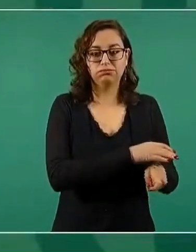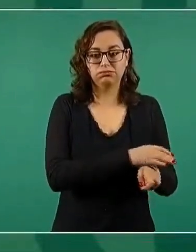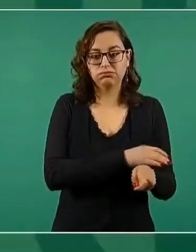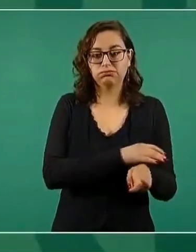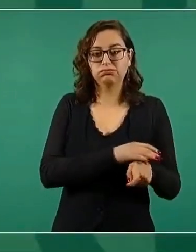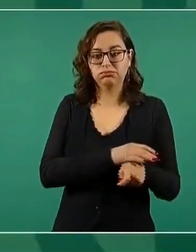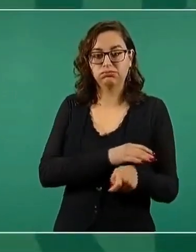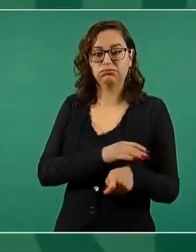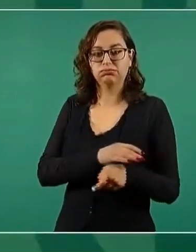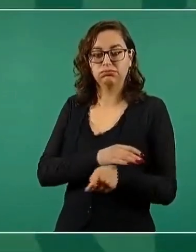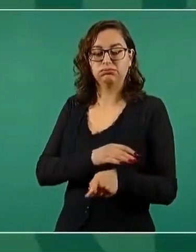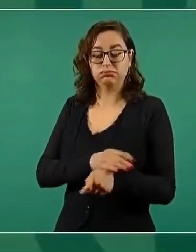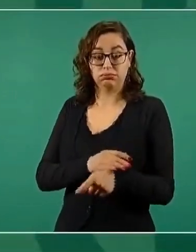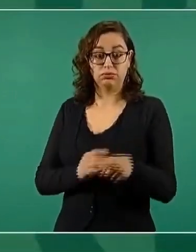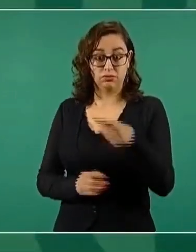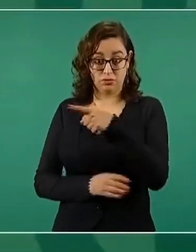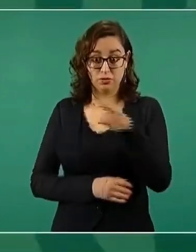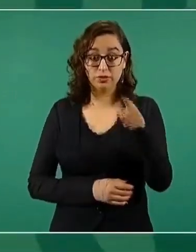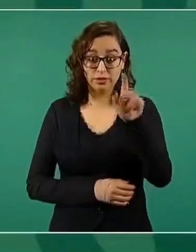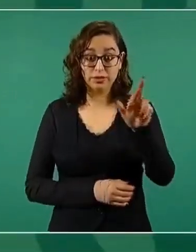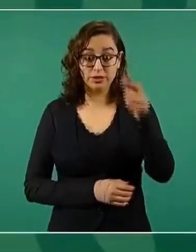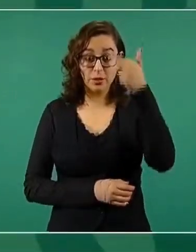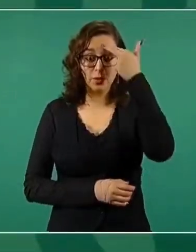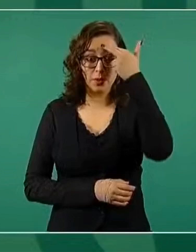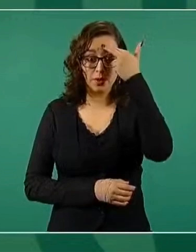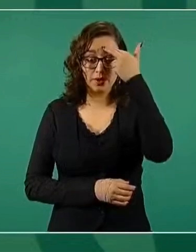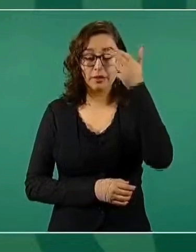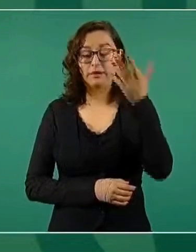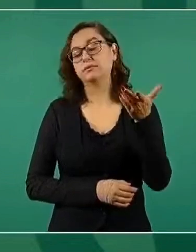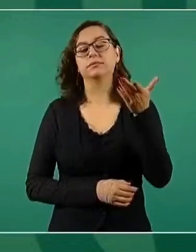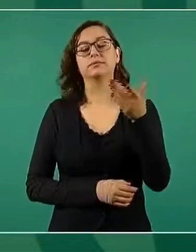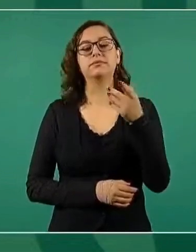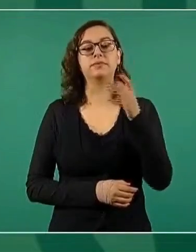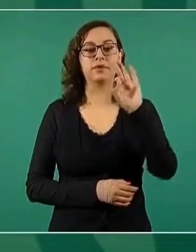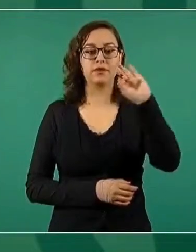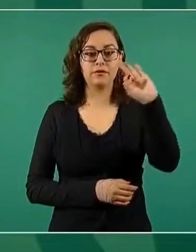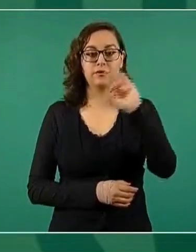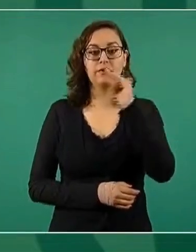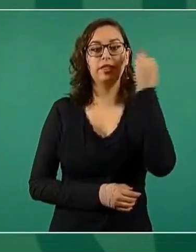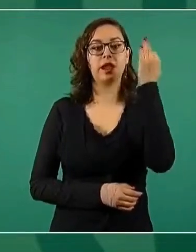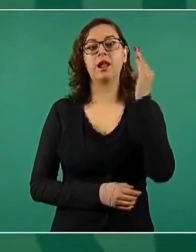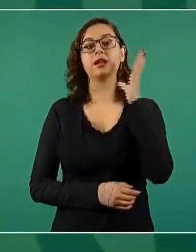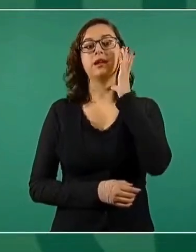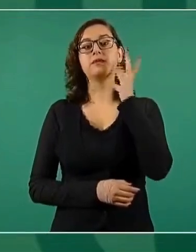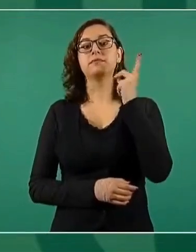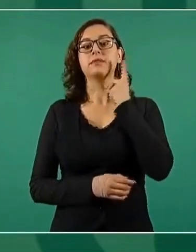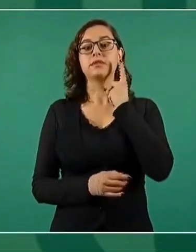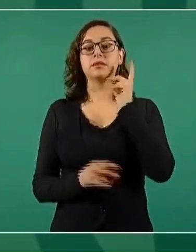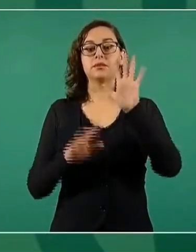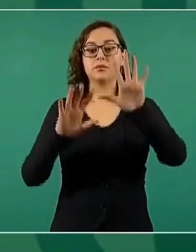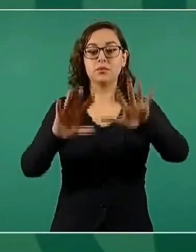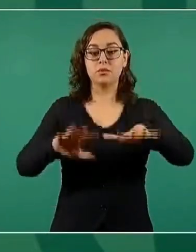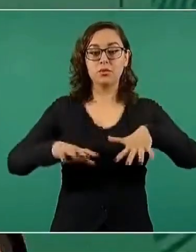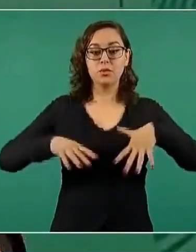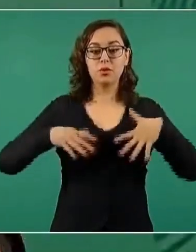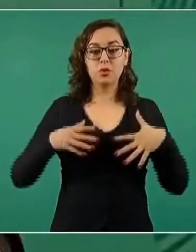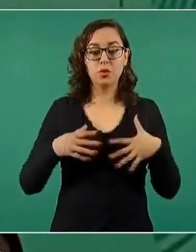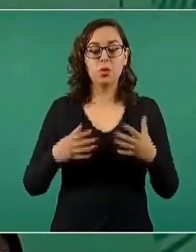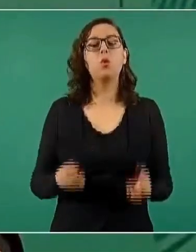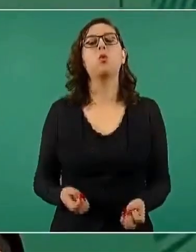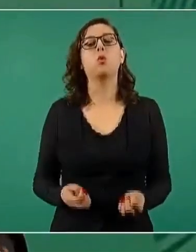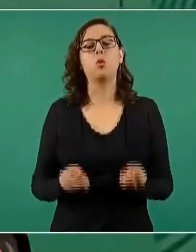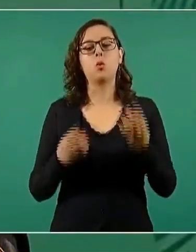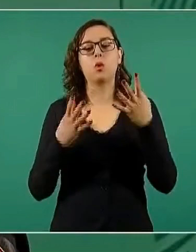acuérdense ustedes, en el gobierno federal, en el Congreso, en la Cámara de Diputados, las partidas de moche,